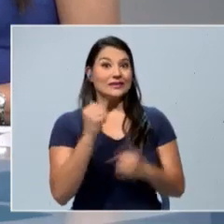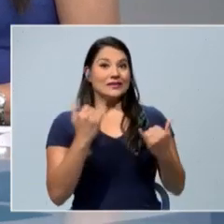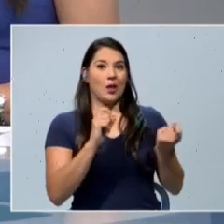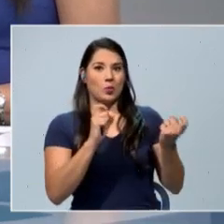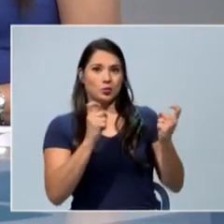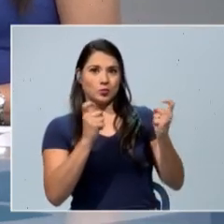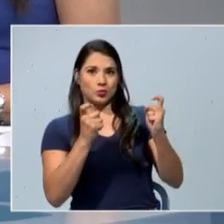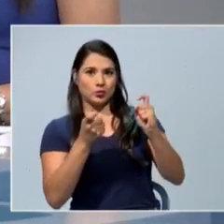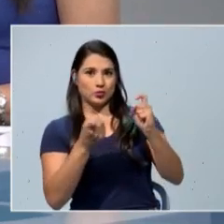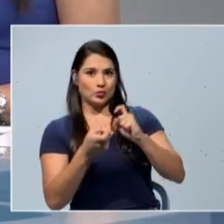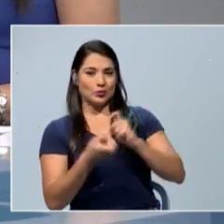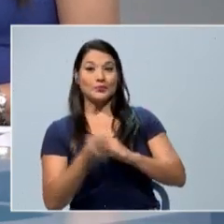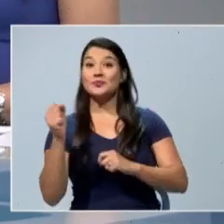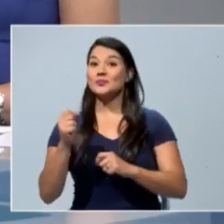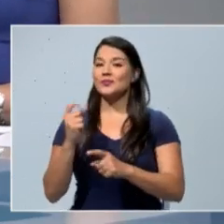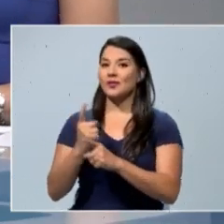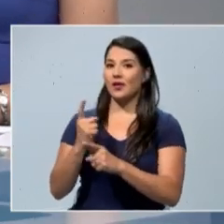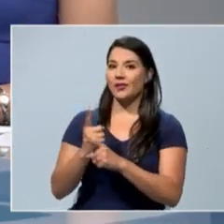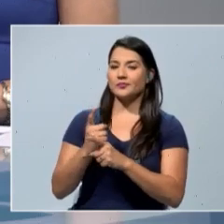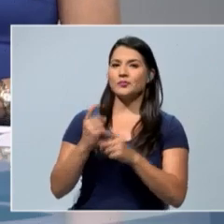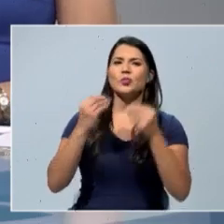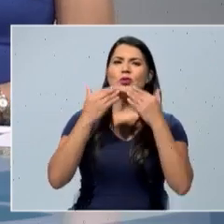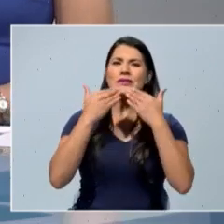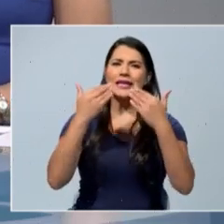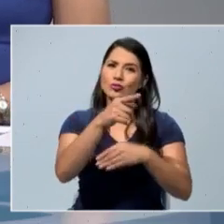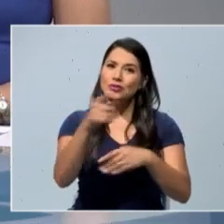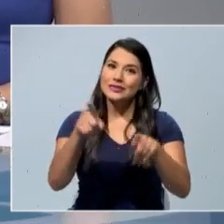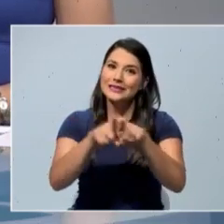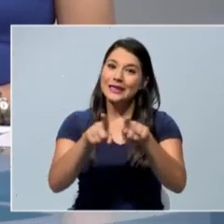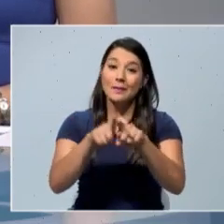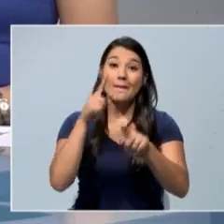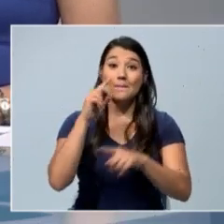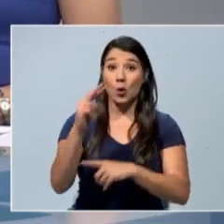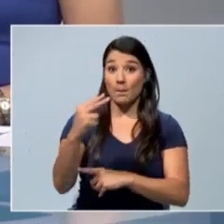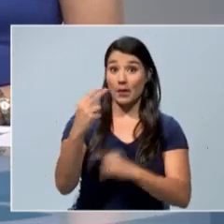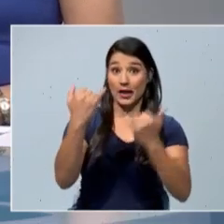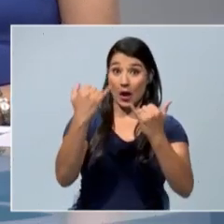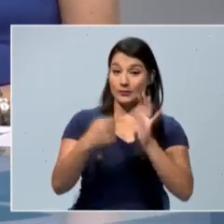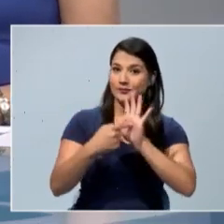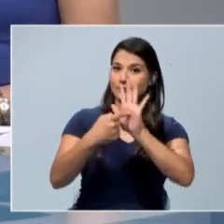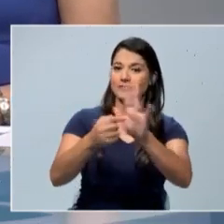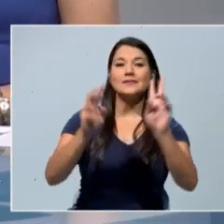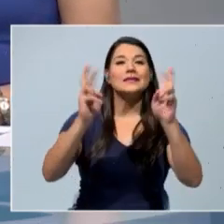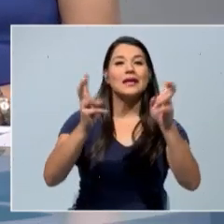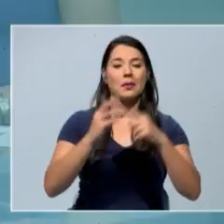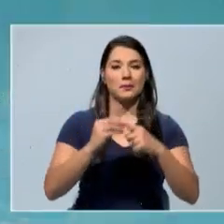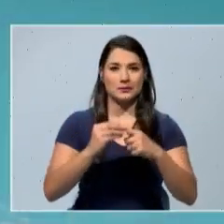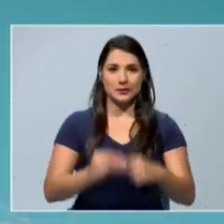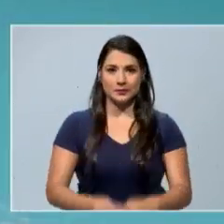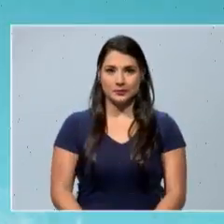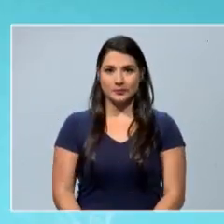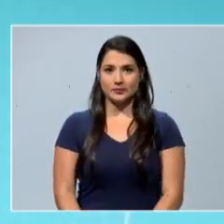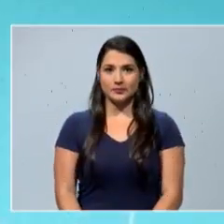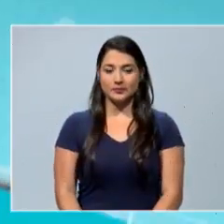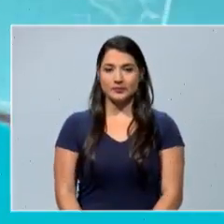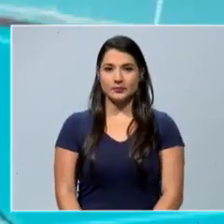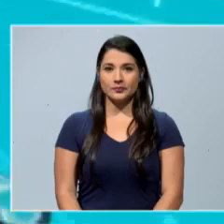cambiando, se van dando los ciclos. Así es. Gracias a ustedes también por acompañarnos. De inmediato le mostramos nuestros titulares.